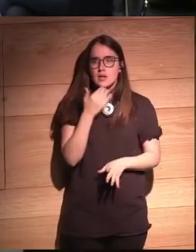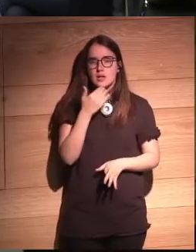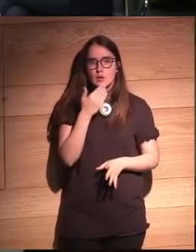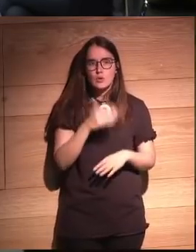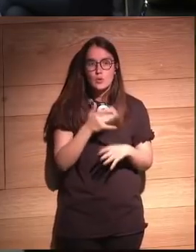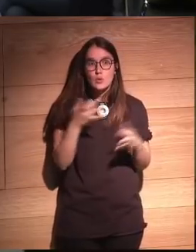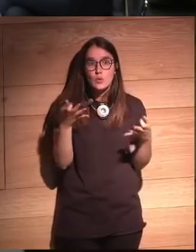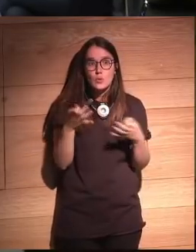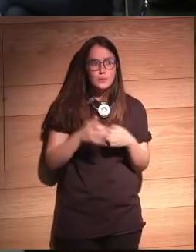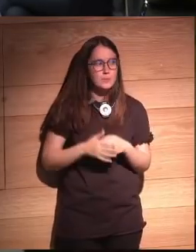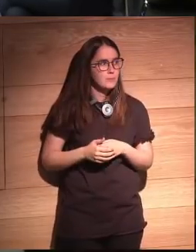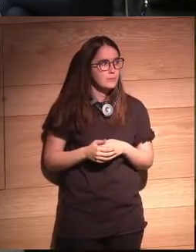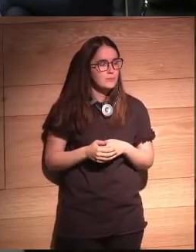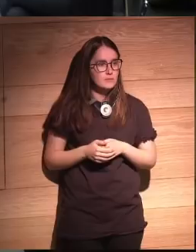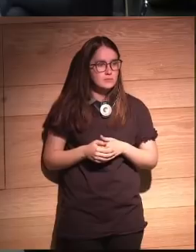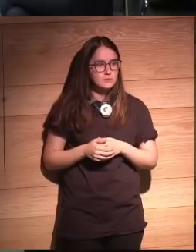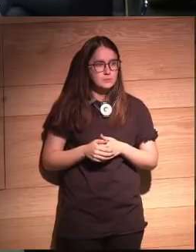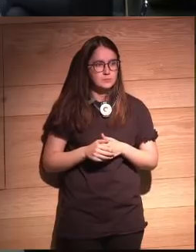yo.